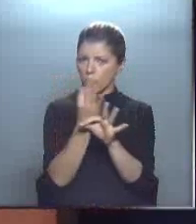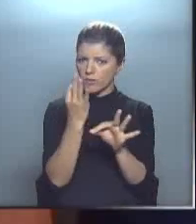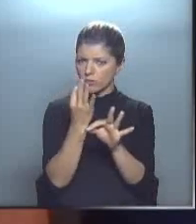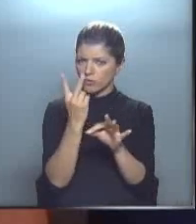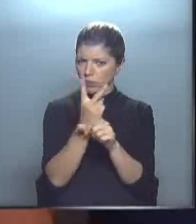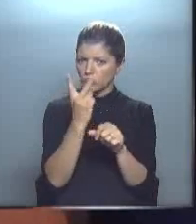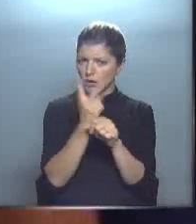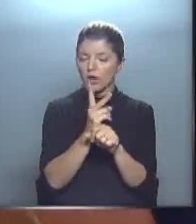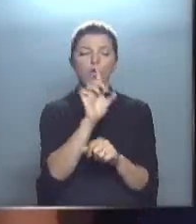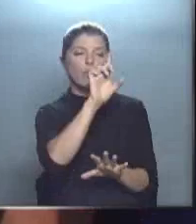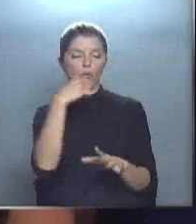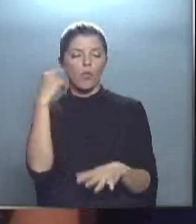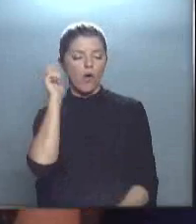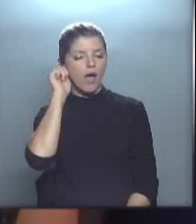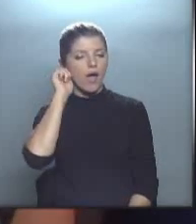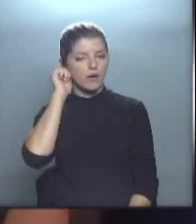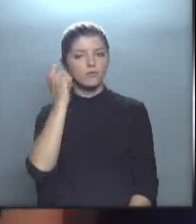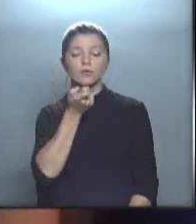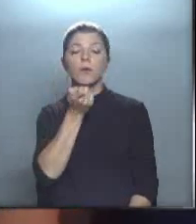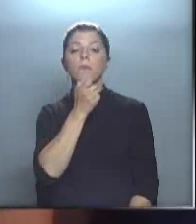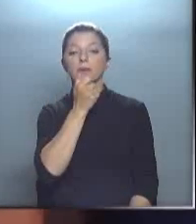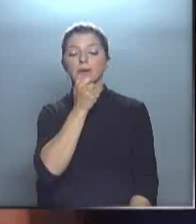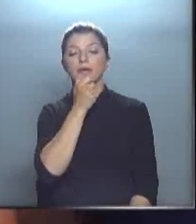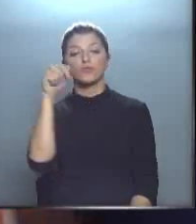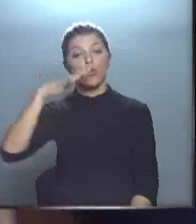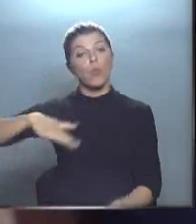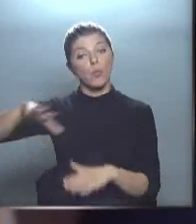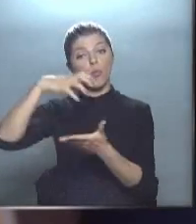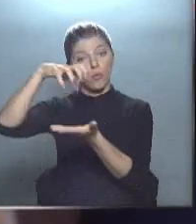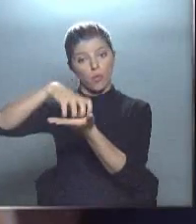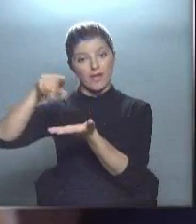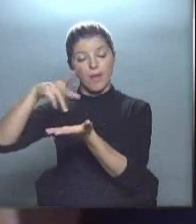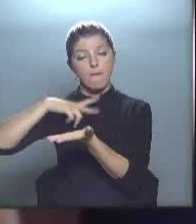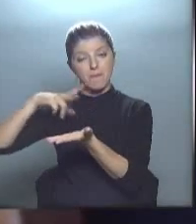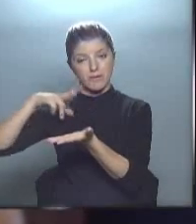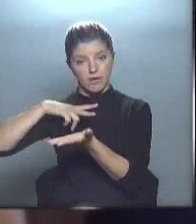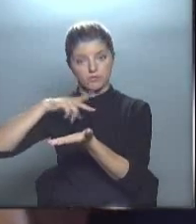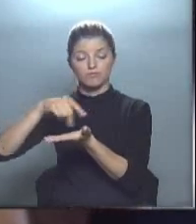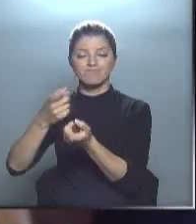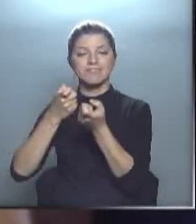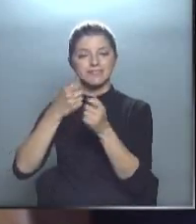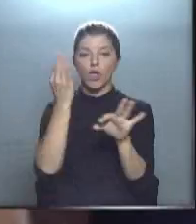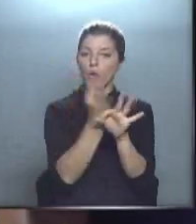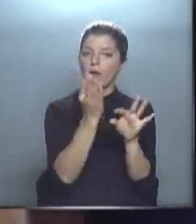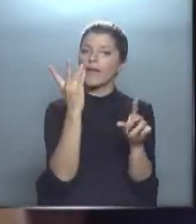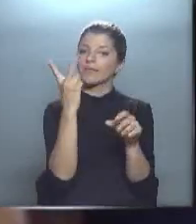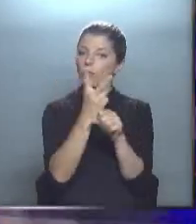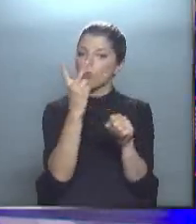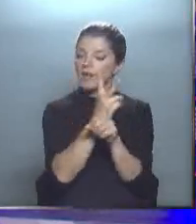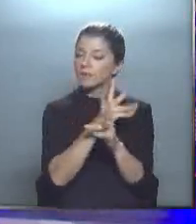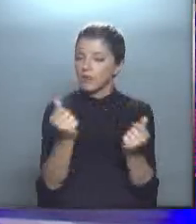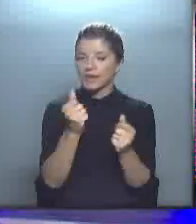Edad. Porque donde voy a estudiar es privado y me dijeron que tengo que terminar la escuela. Tenés sí que sí. Terminar la